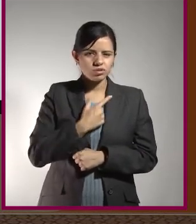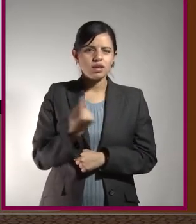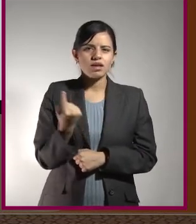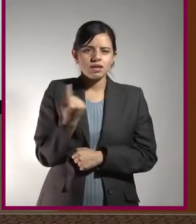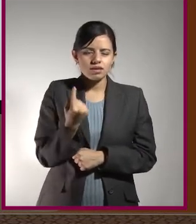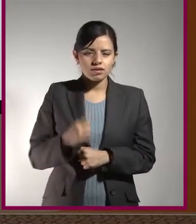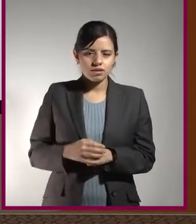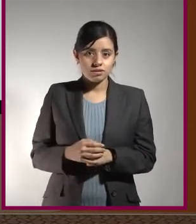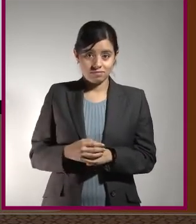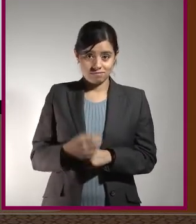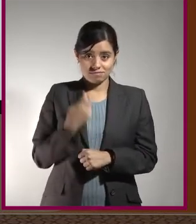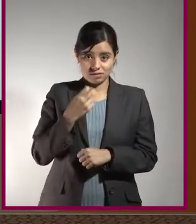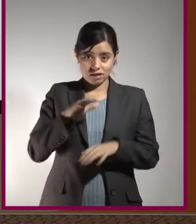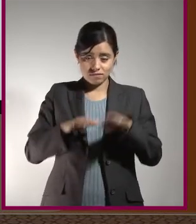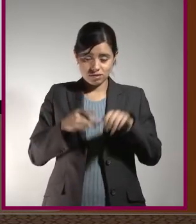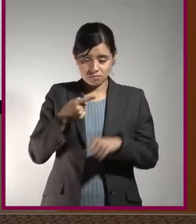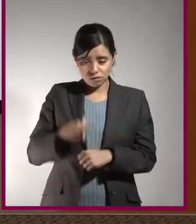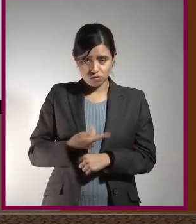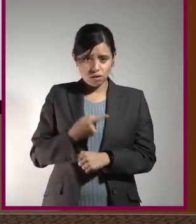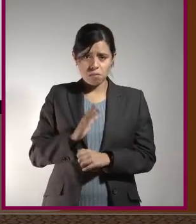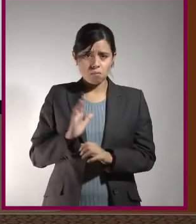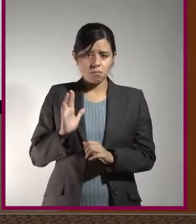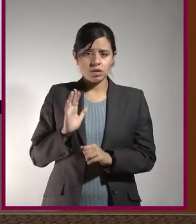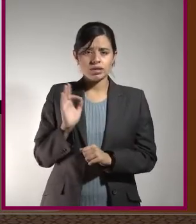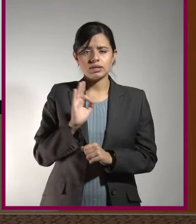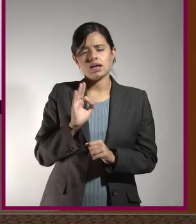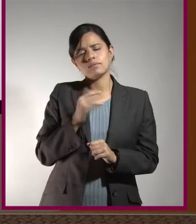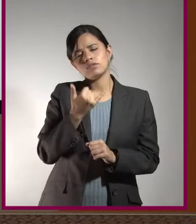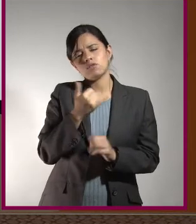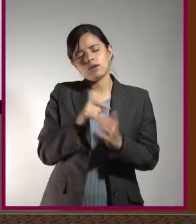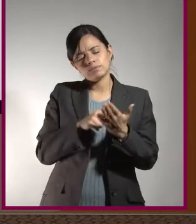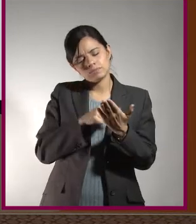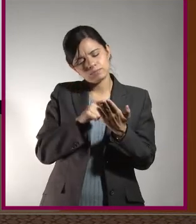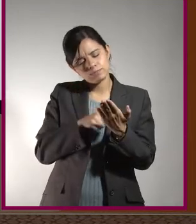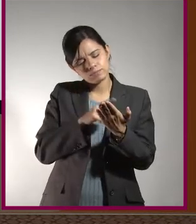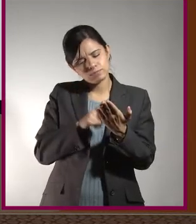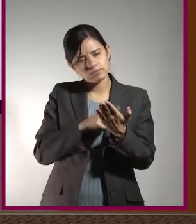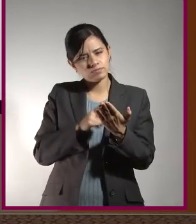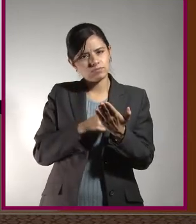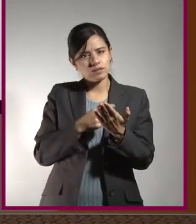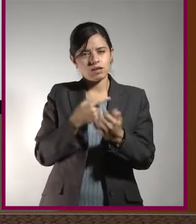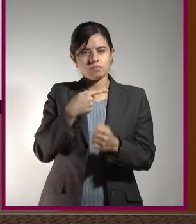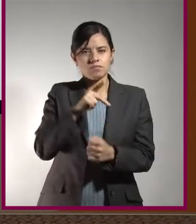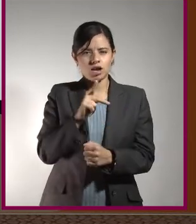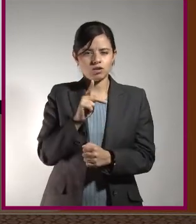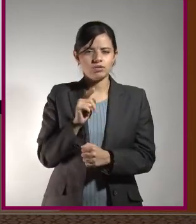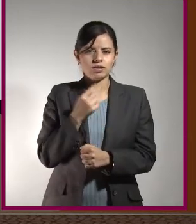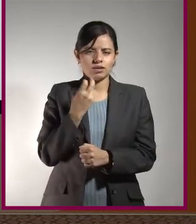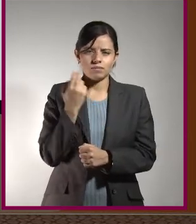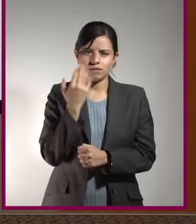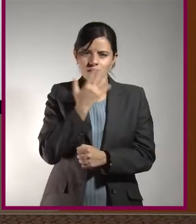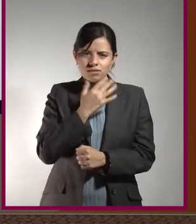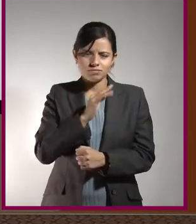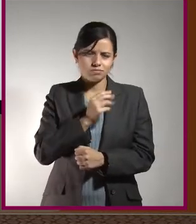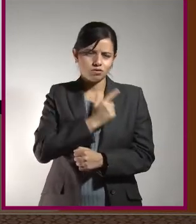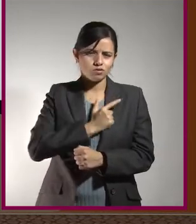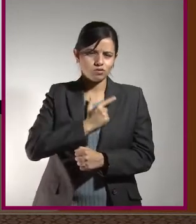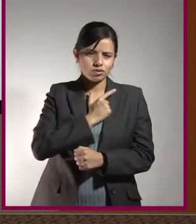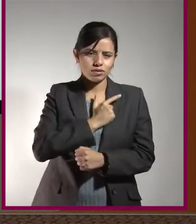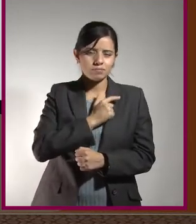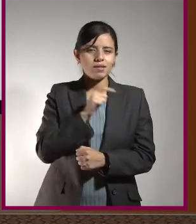hacer. Algunas veces no nos lo preguntamos y hacemos lo más fácil, puede ser el celular o cosas así, ¿no? Que nos dan placer, pero otras